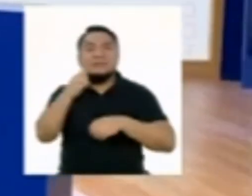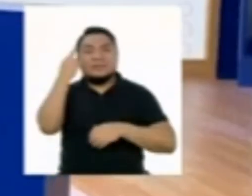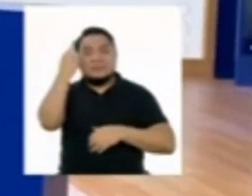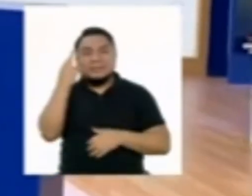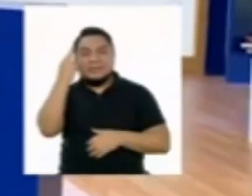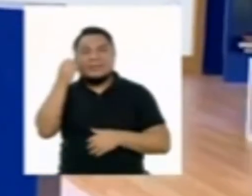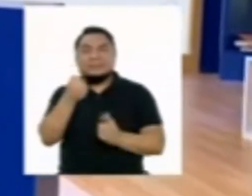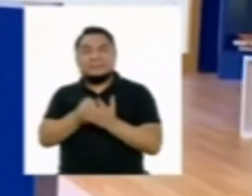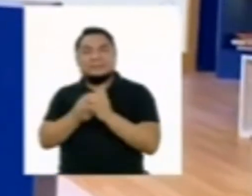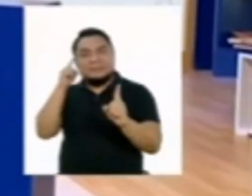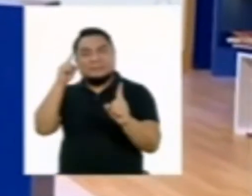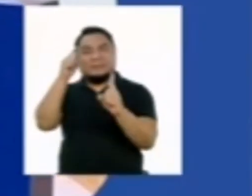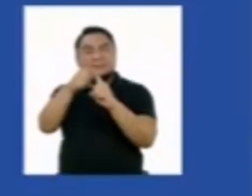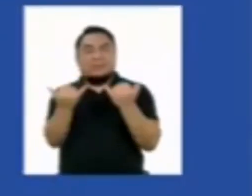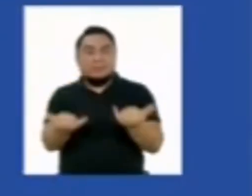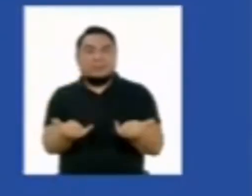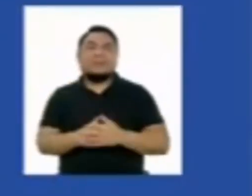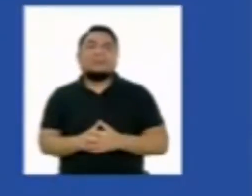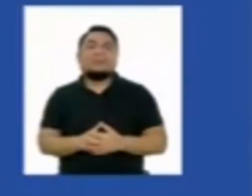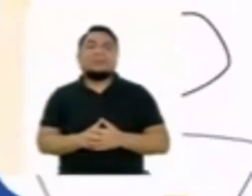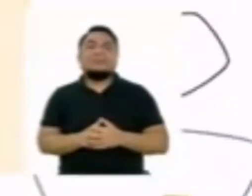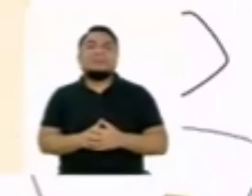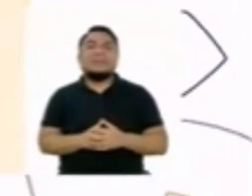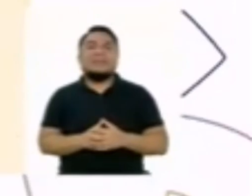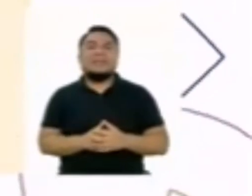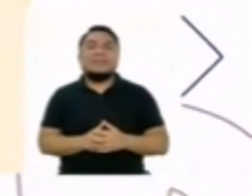reflexión y el reto del programa de hoy.